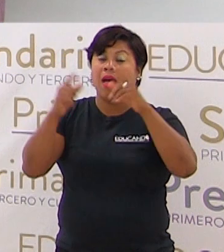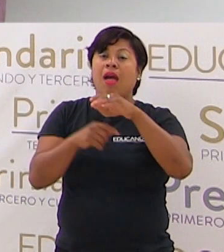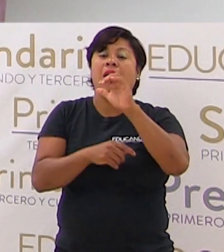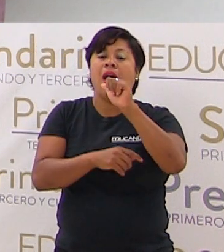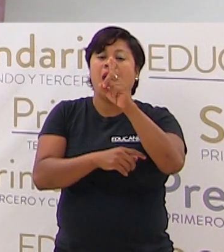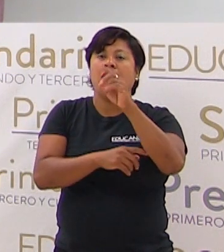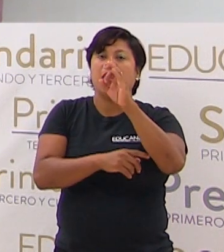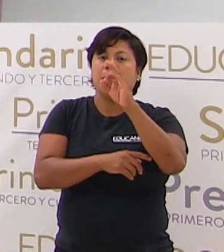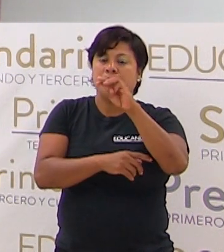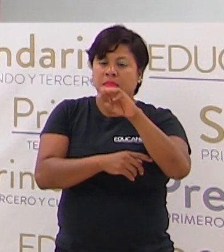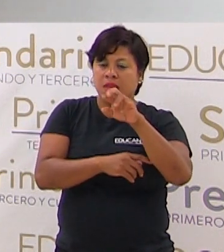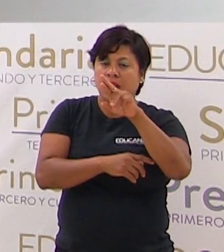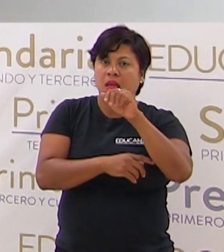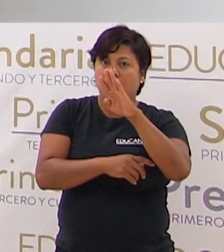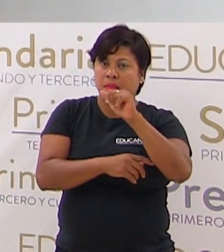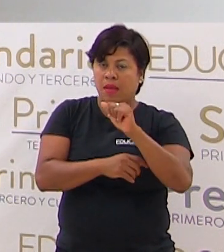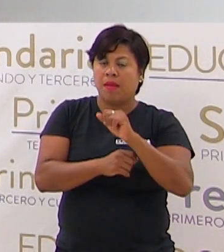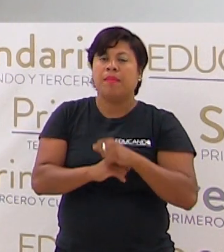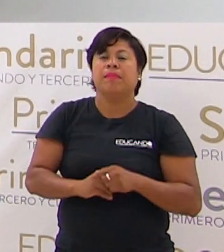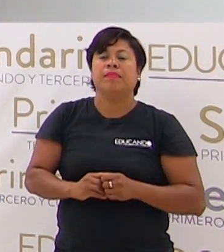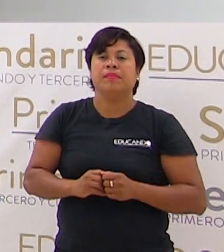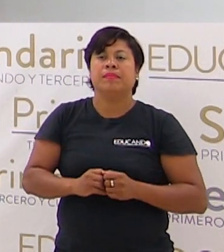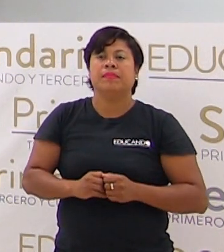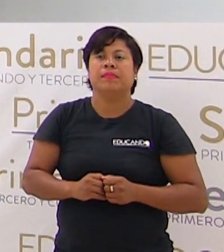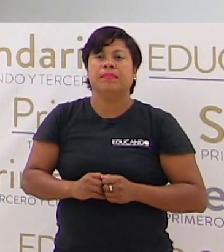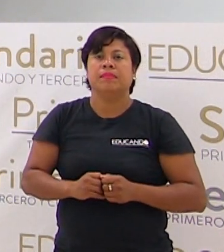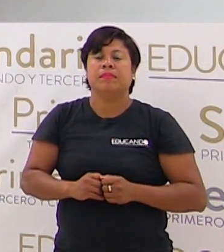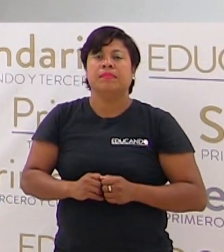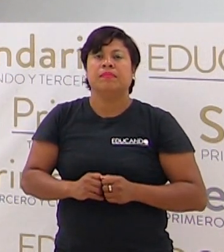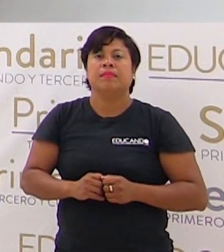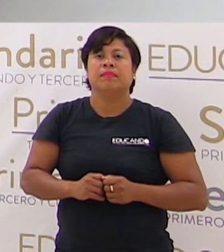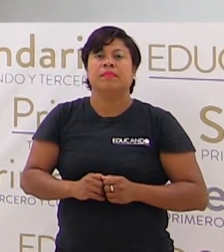admiraba, bien, la palabra